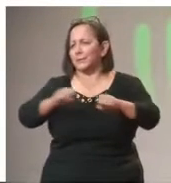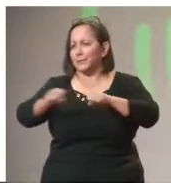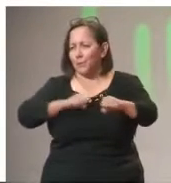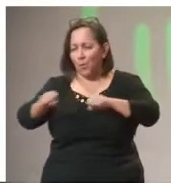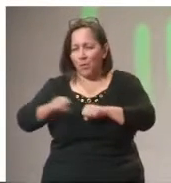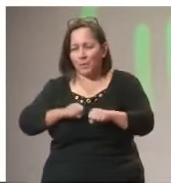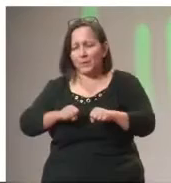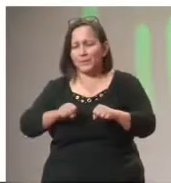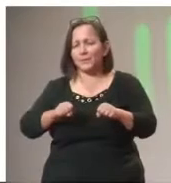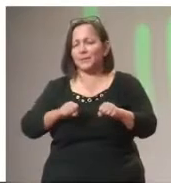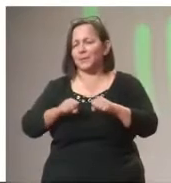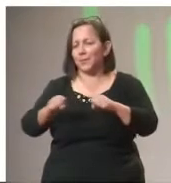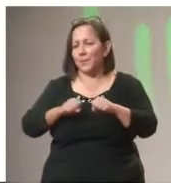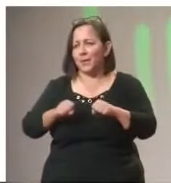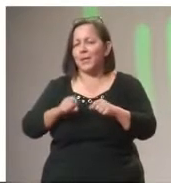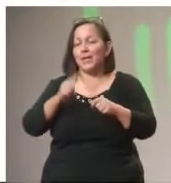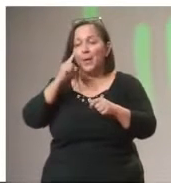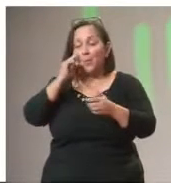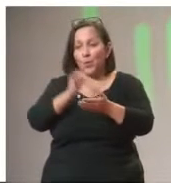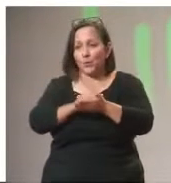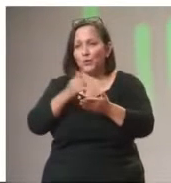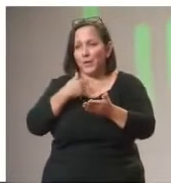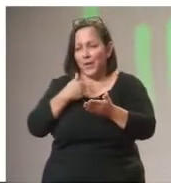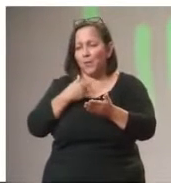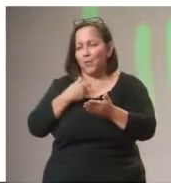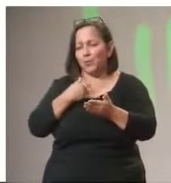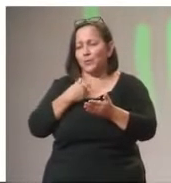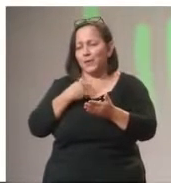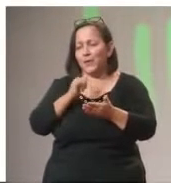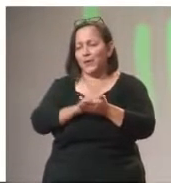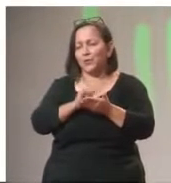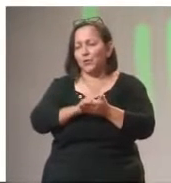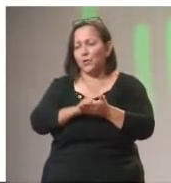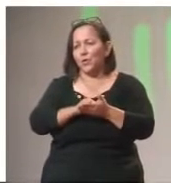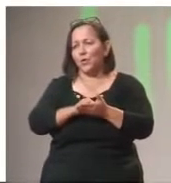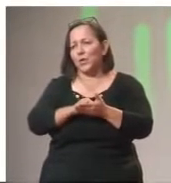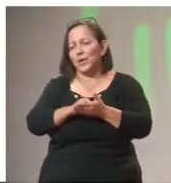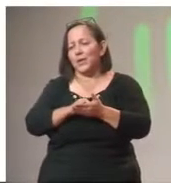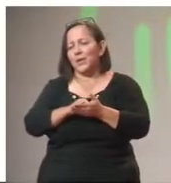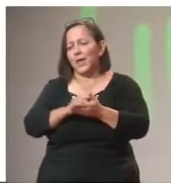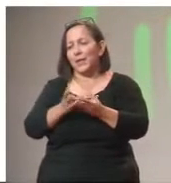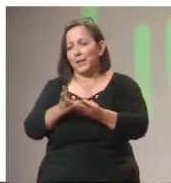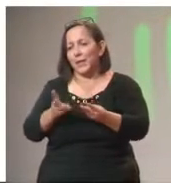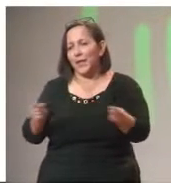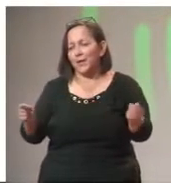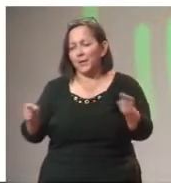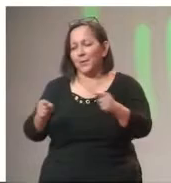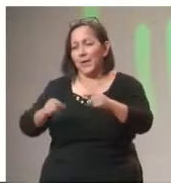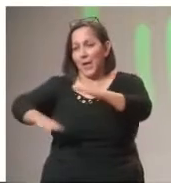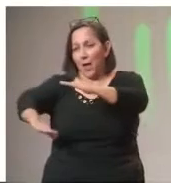y eso hace que podamos tener aportes de esas especies producto del manto o la corteza. Entonces